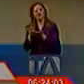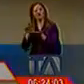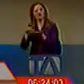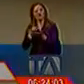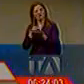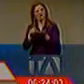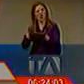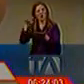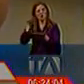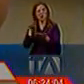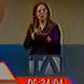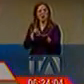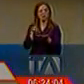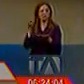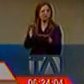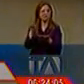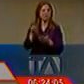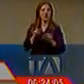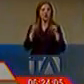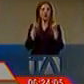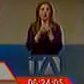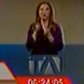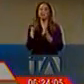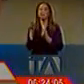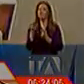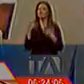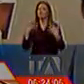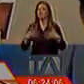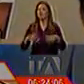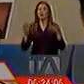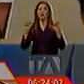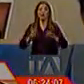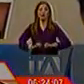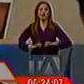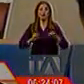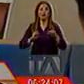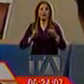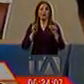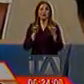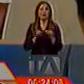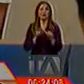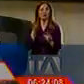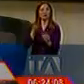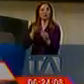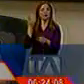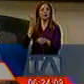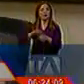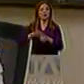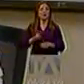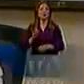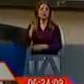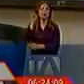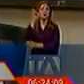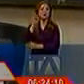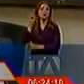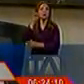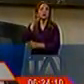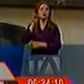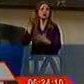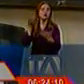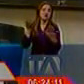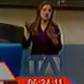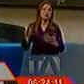de todos los grupos beneficiados, este es el que puede y debe sostener la focalización. El sector industrial está de alguna